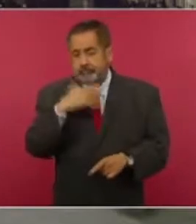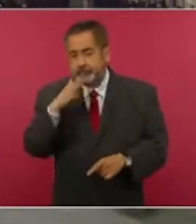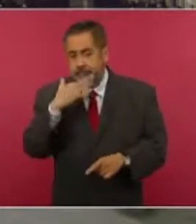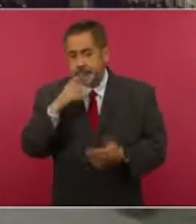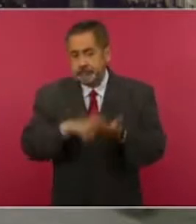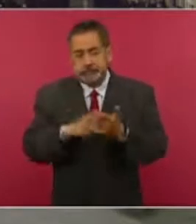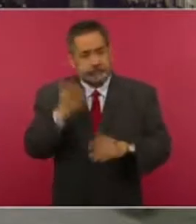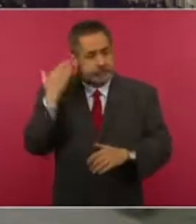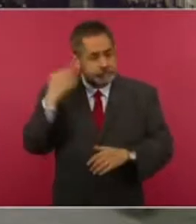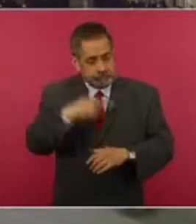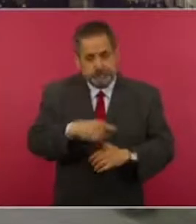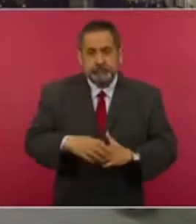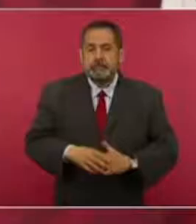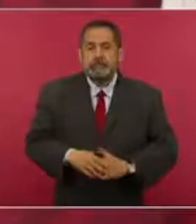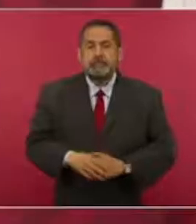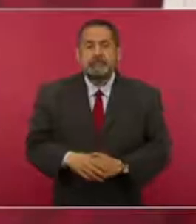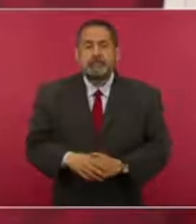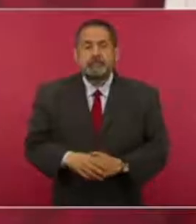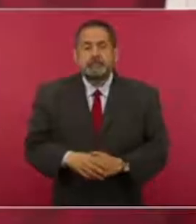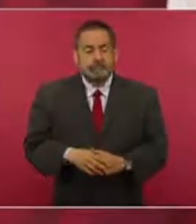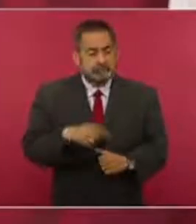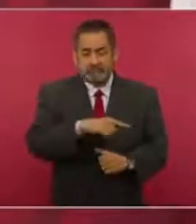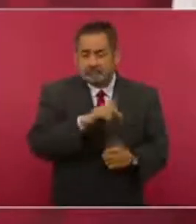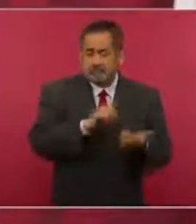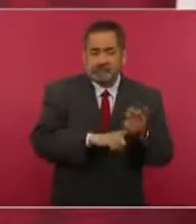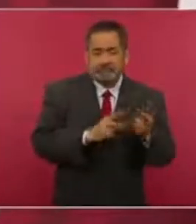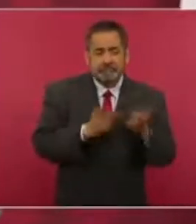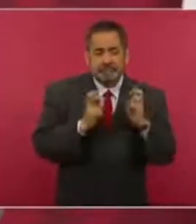Se dedicaban a saquear.